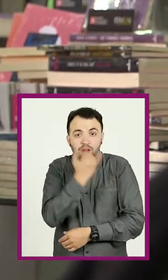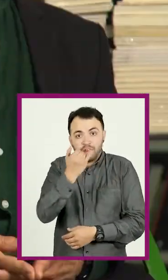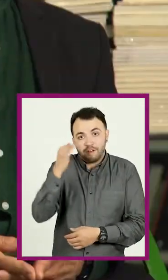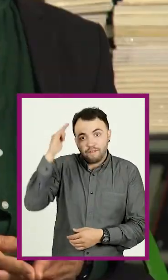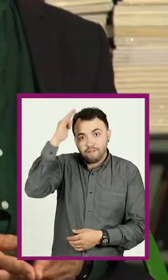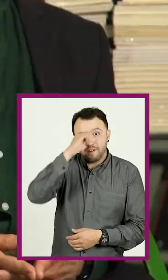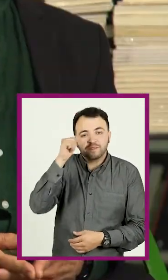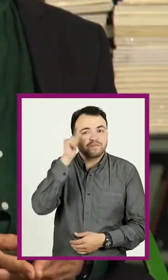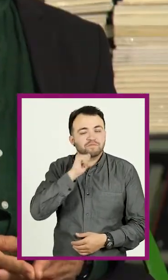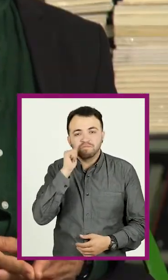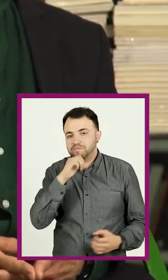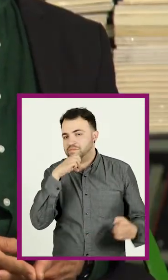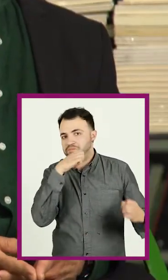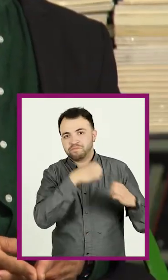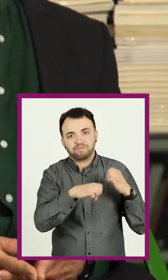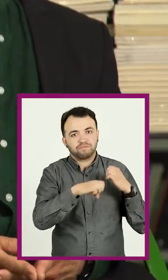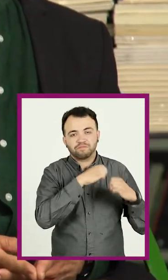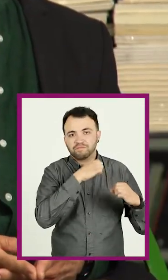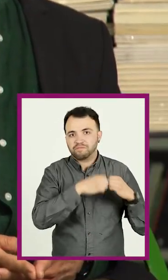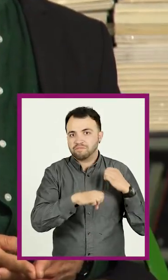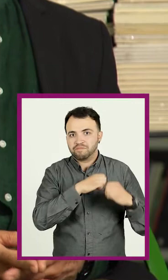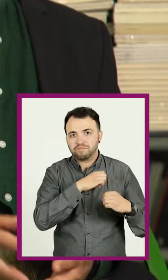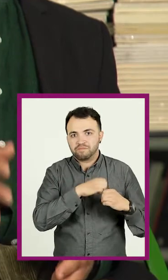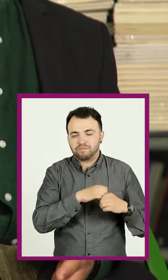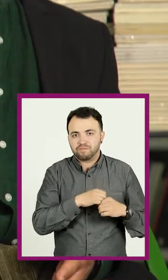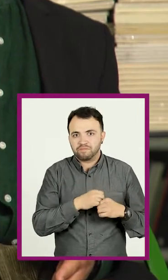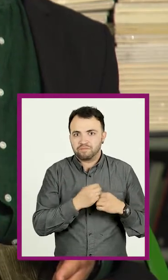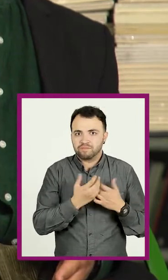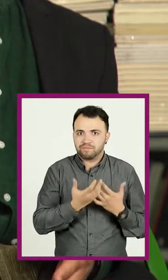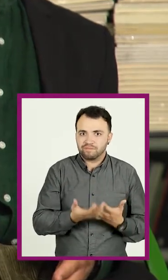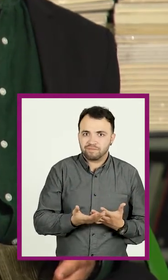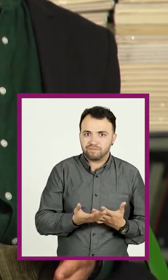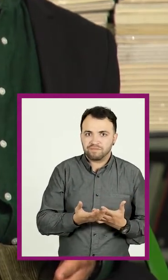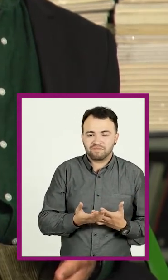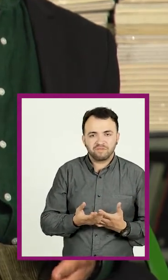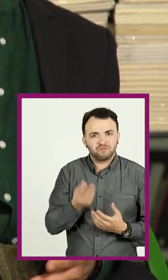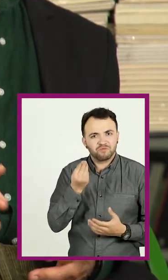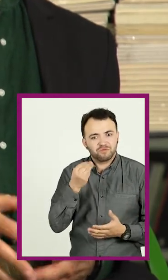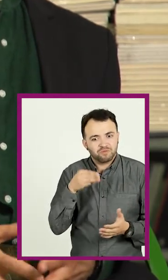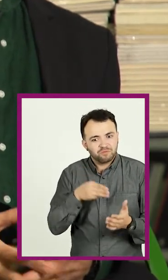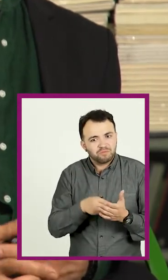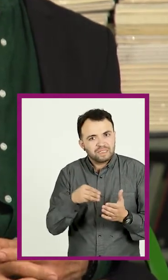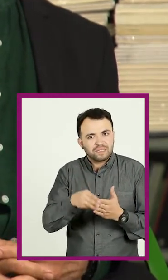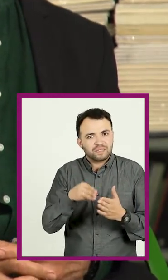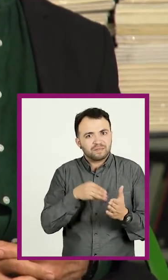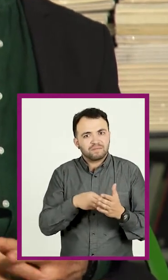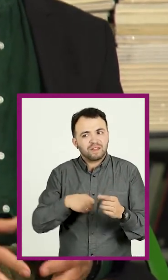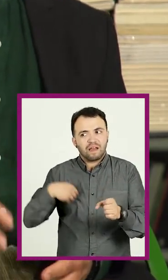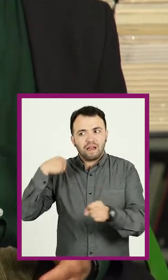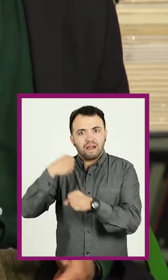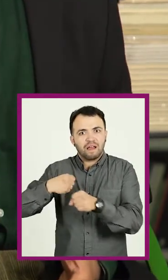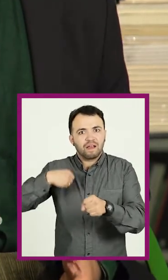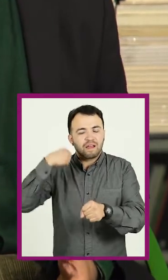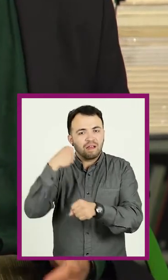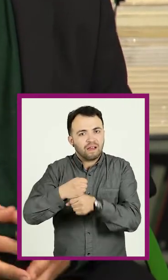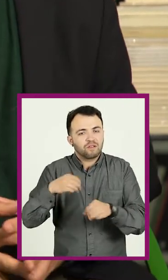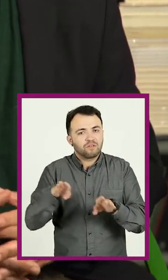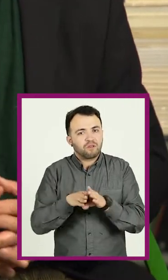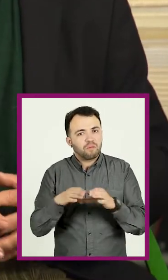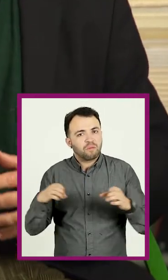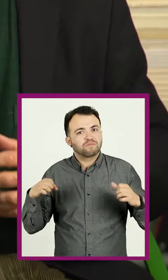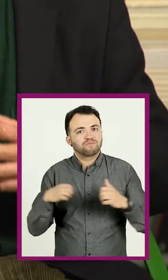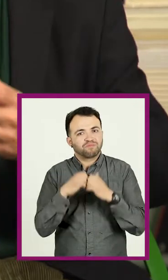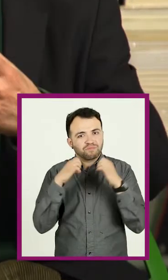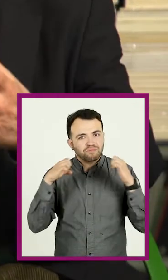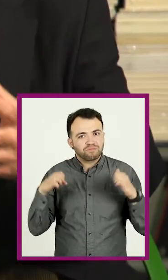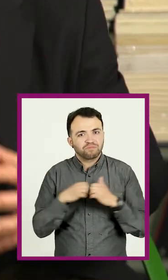reto, claro. ¿Puede la filosofía? Son miles de años de confrontación de la dimensión de poder, por decirlo así, de la